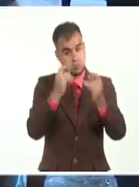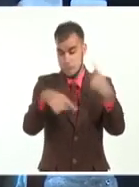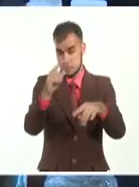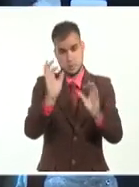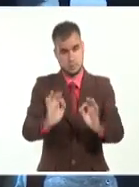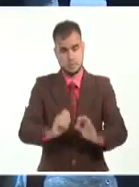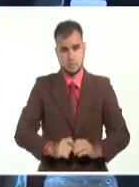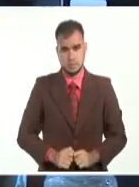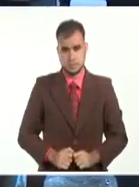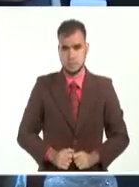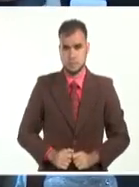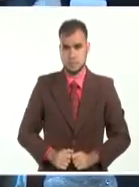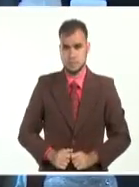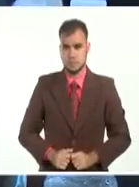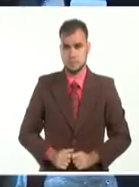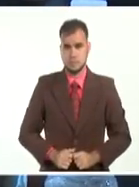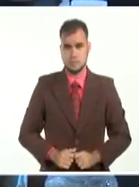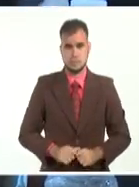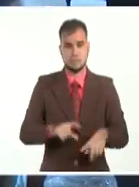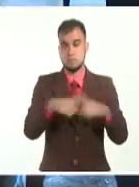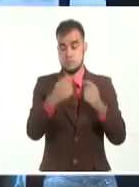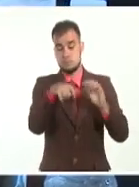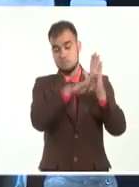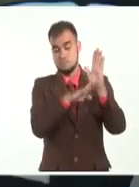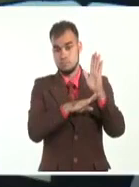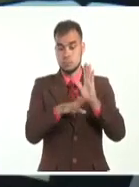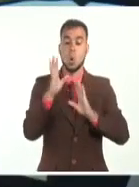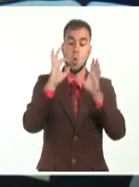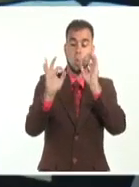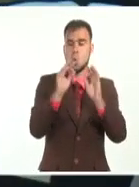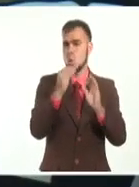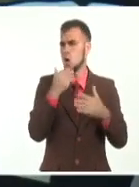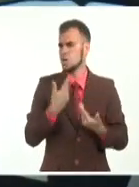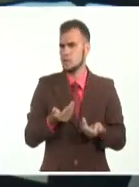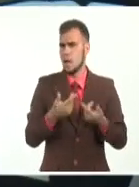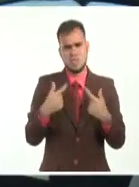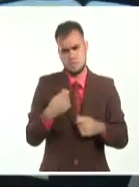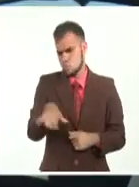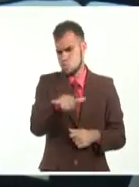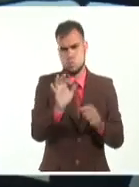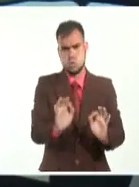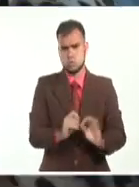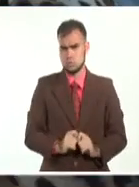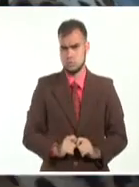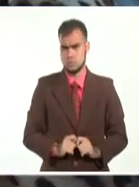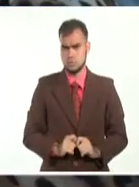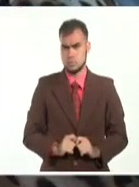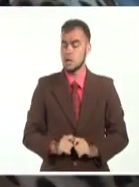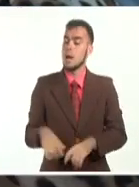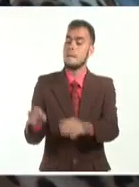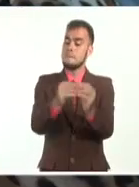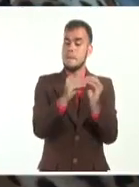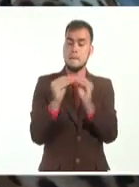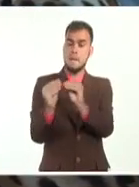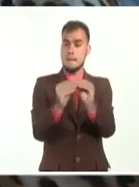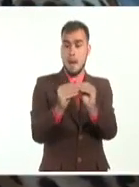fundamental, porque las medidas de prevención no son diferentes. El prevenir la transmisión es las mismas medidas que tenemos